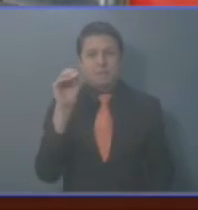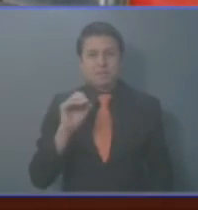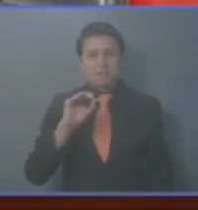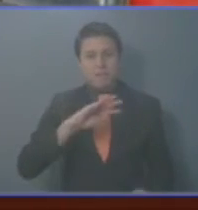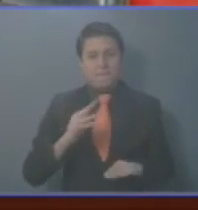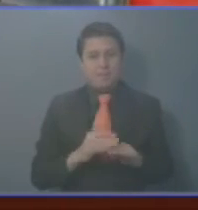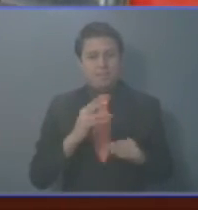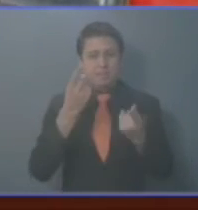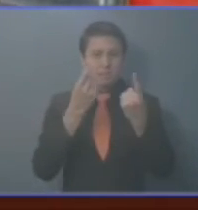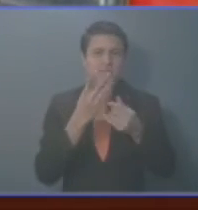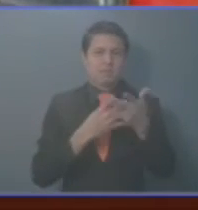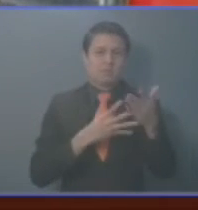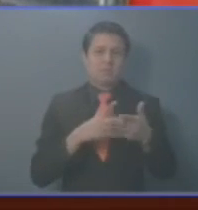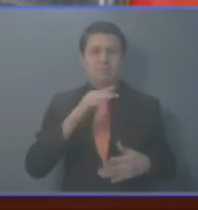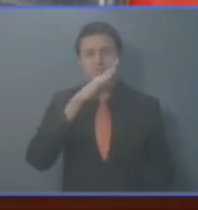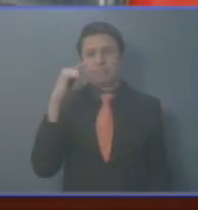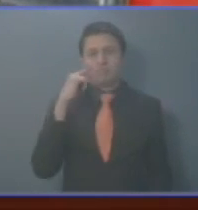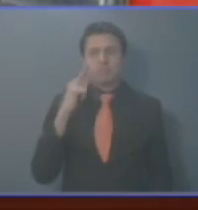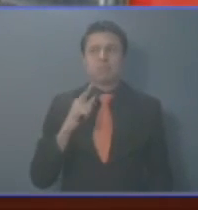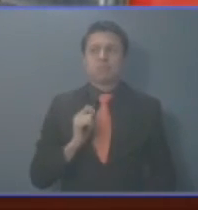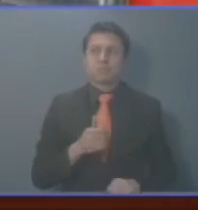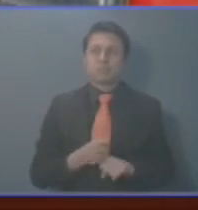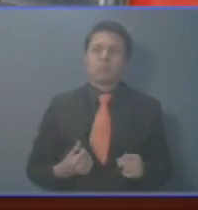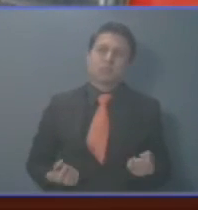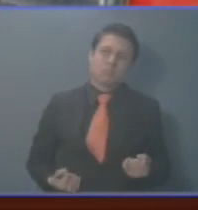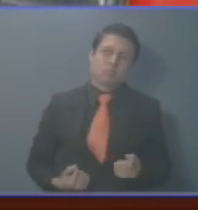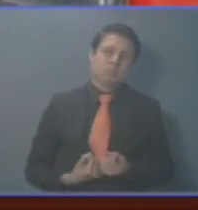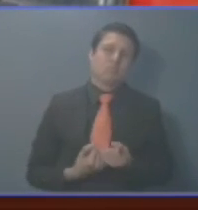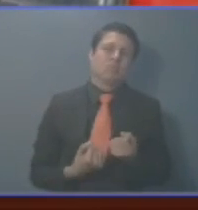6% del presupuesto nacional,